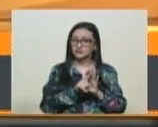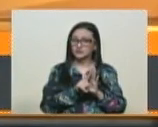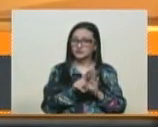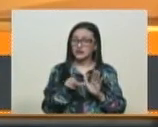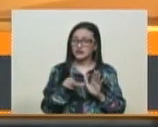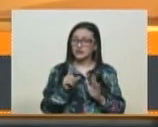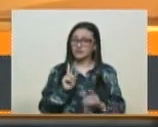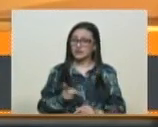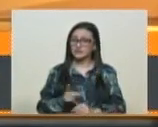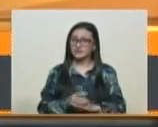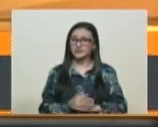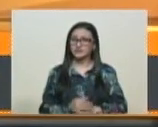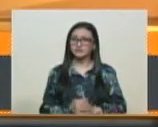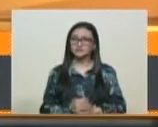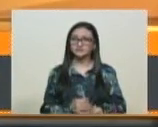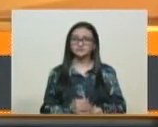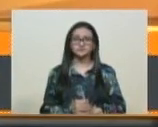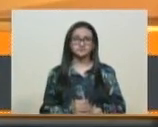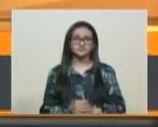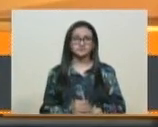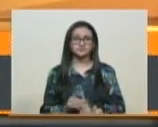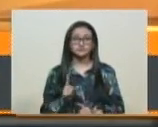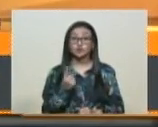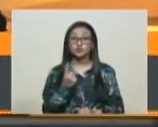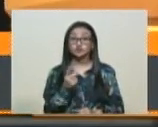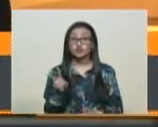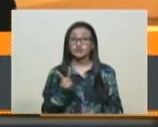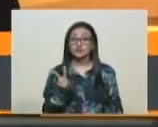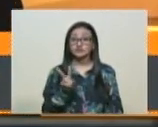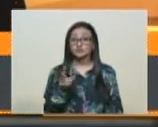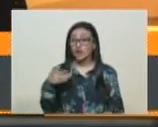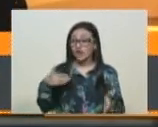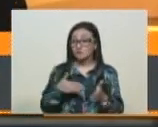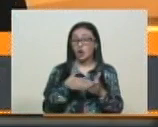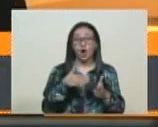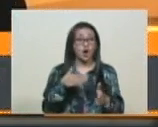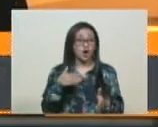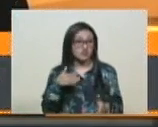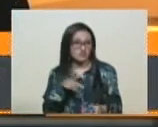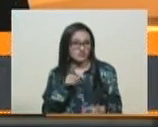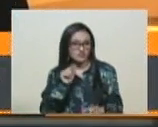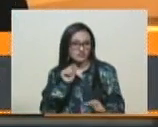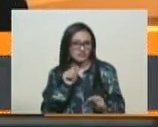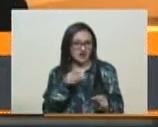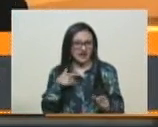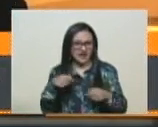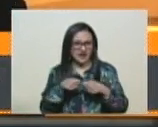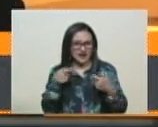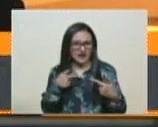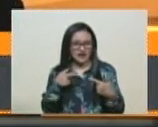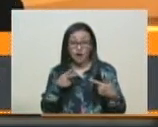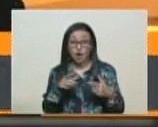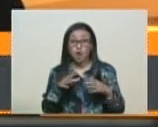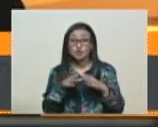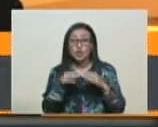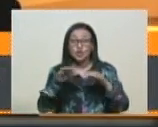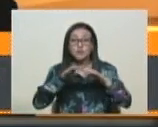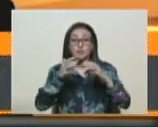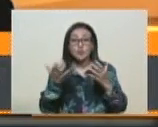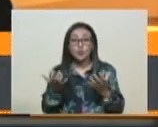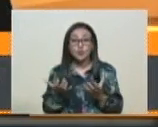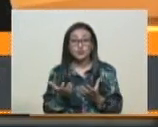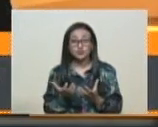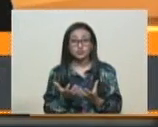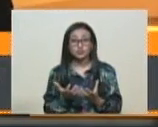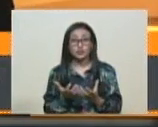legalidad. No es solamente Venezuela la que fue agredida o amenazada, ¿no? Toda la humanidad ha sido